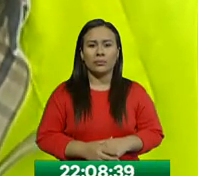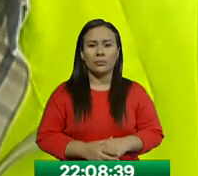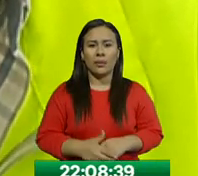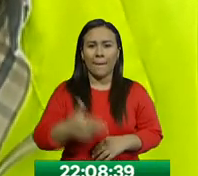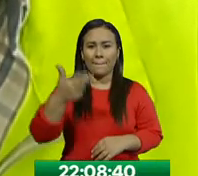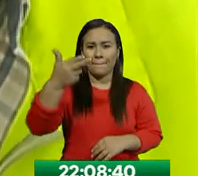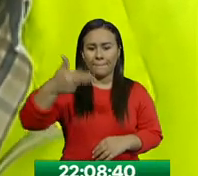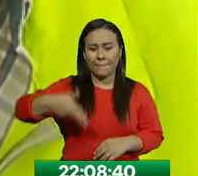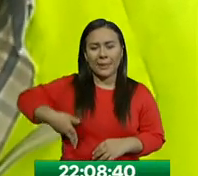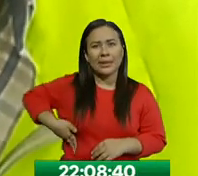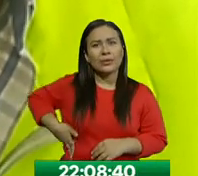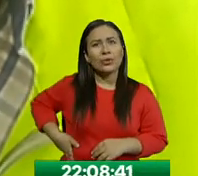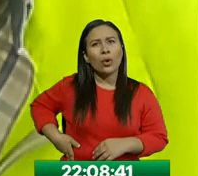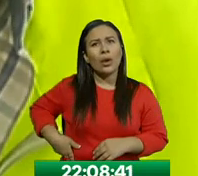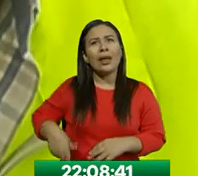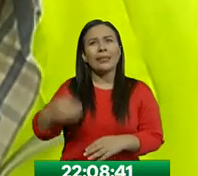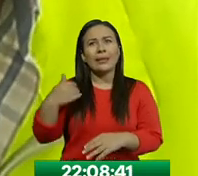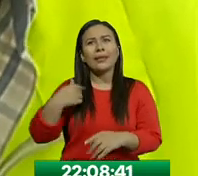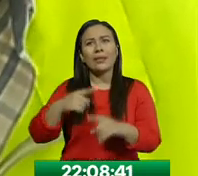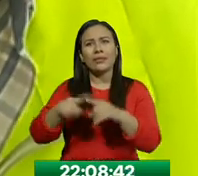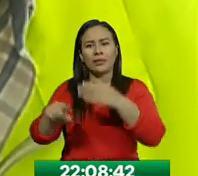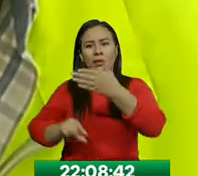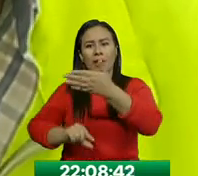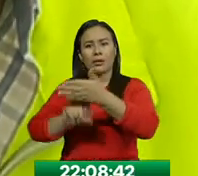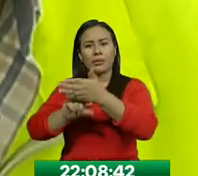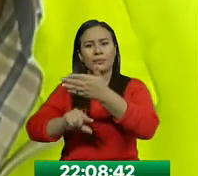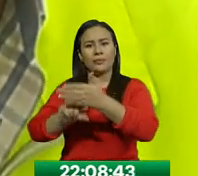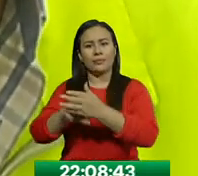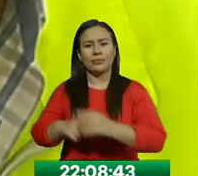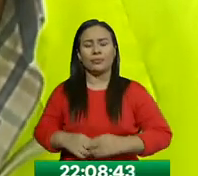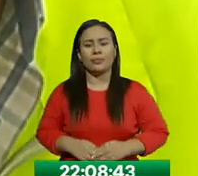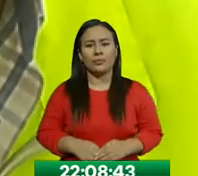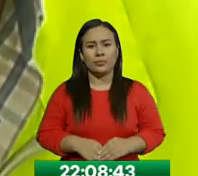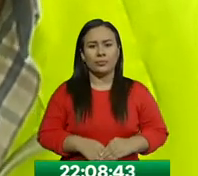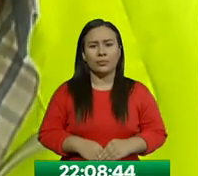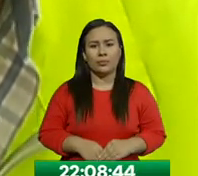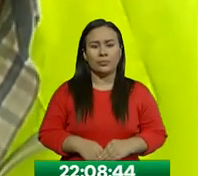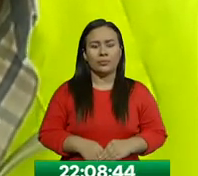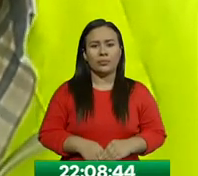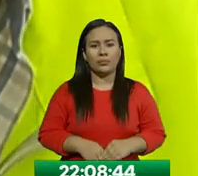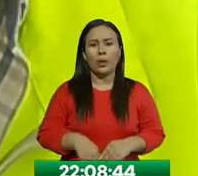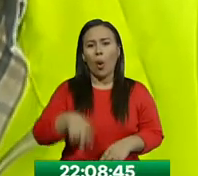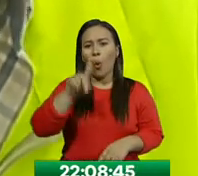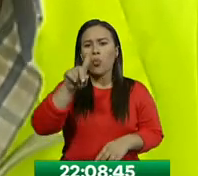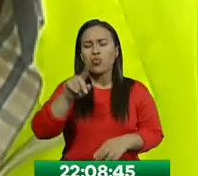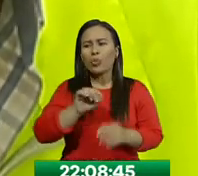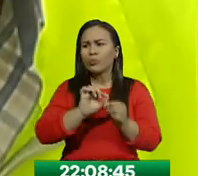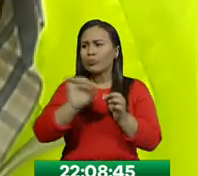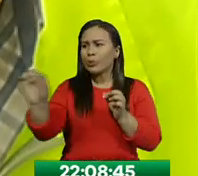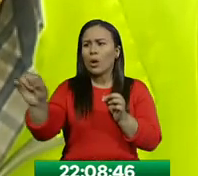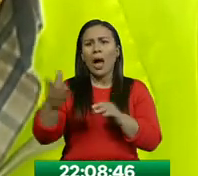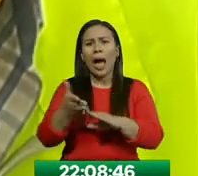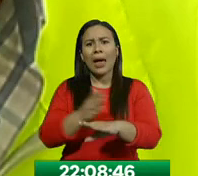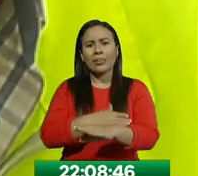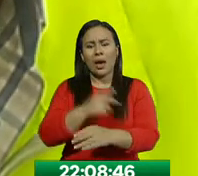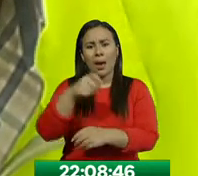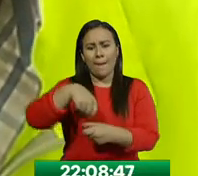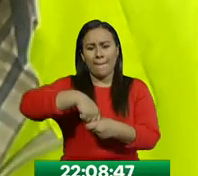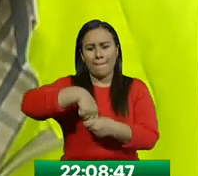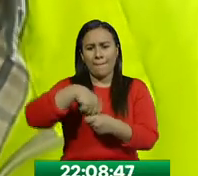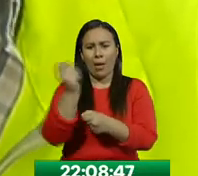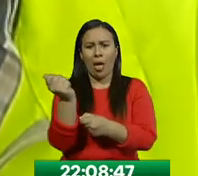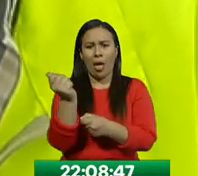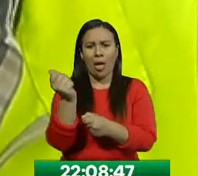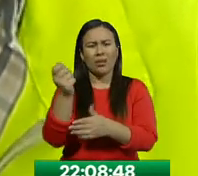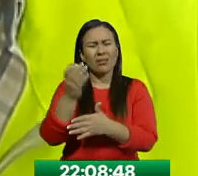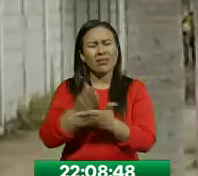fue encontrada, varios cartuchos percutidos y sin percutir, asimismo como una navaja y